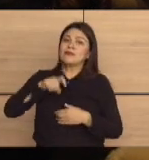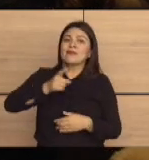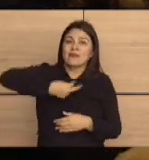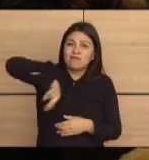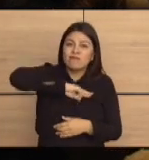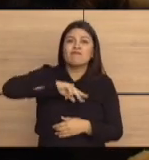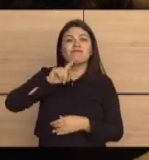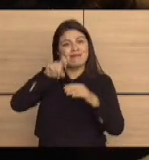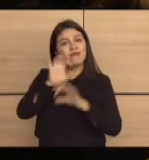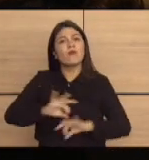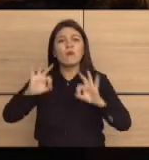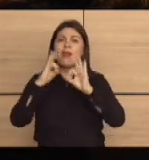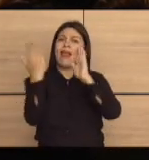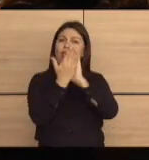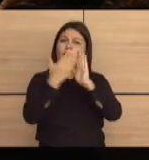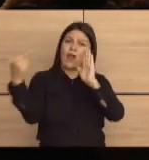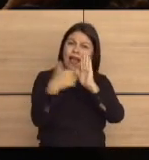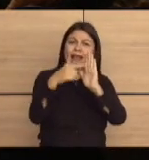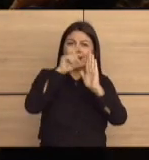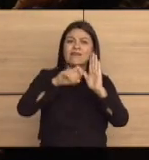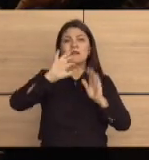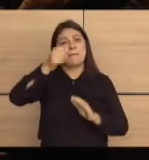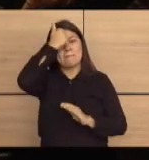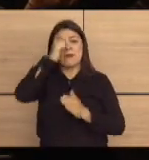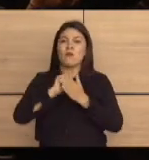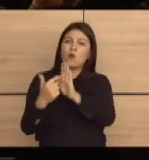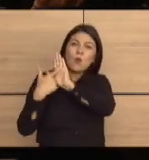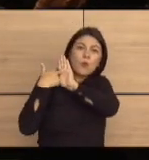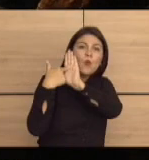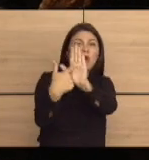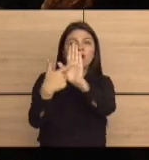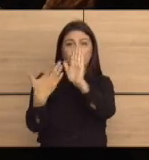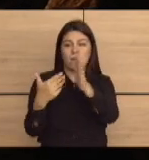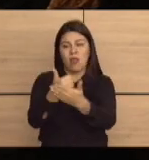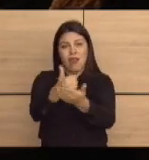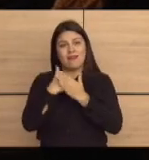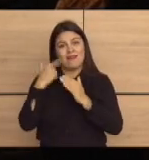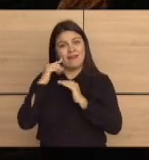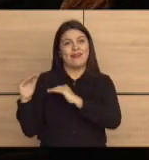la educación como el protagonista de una agenda de equidad. Y por